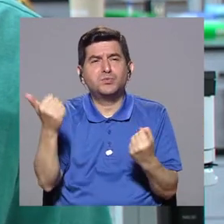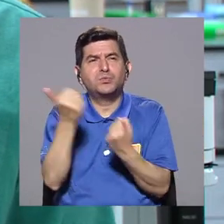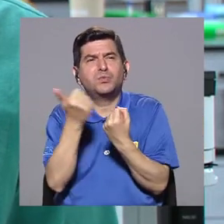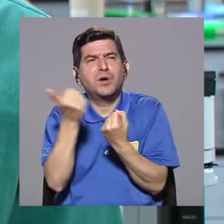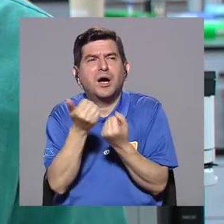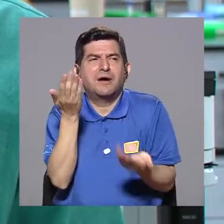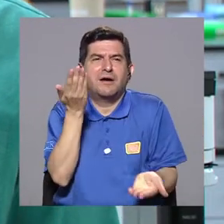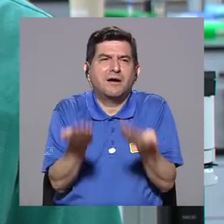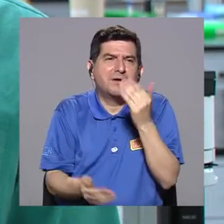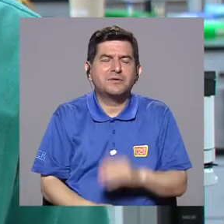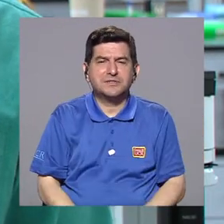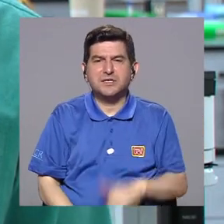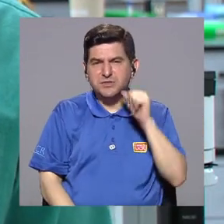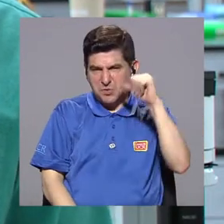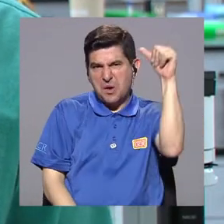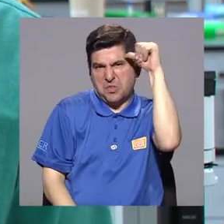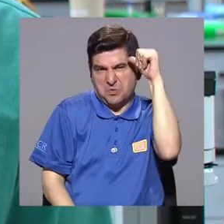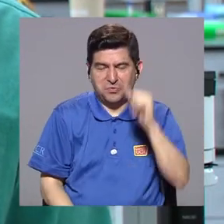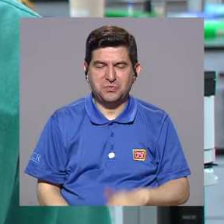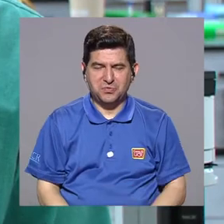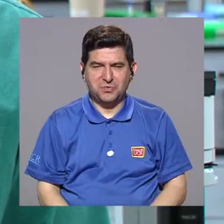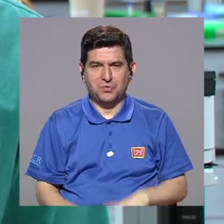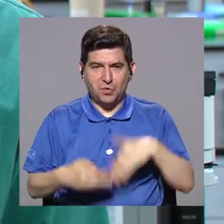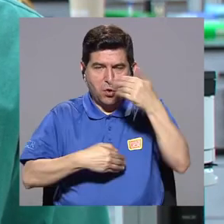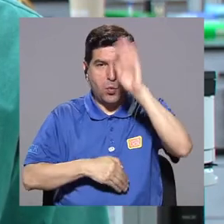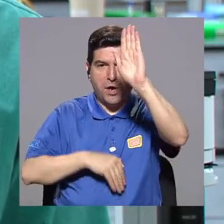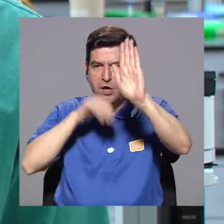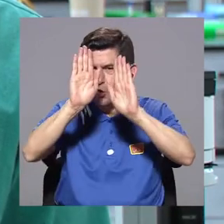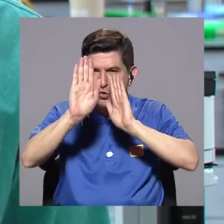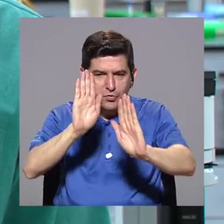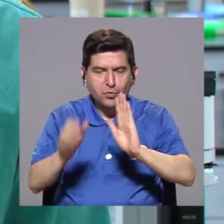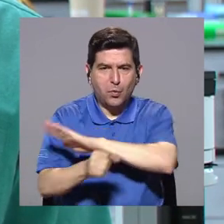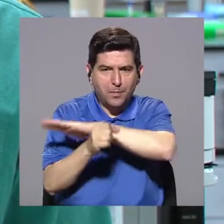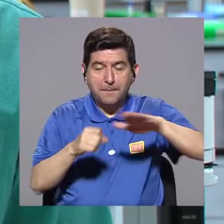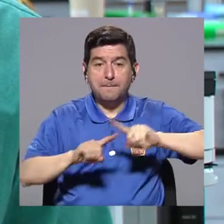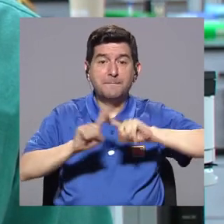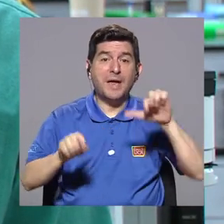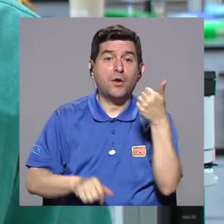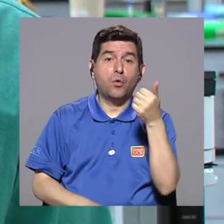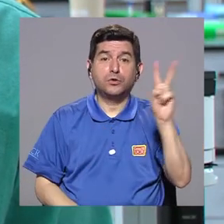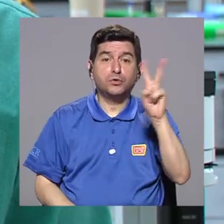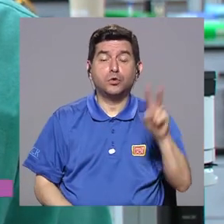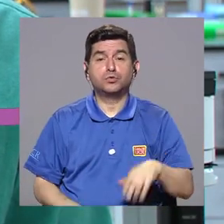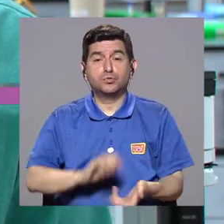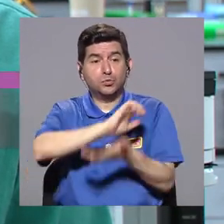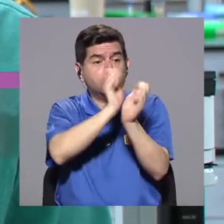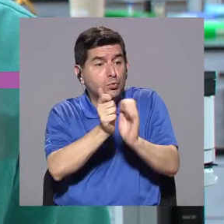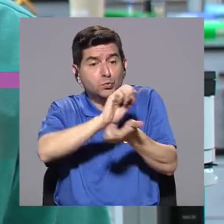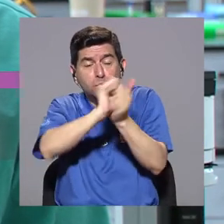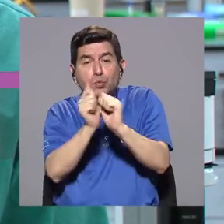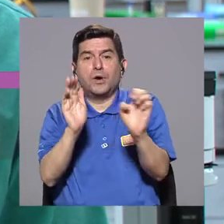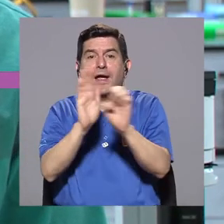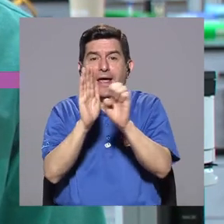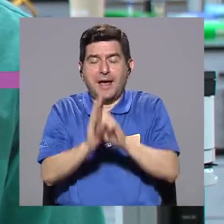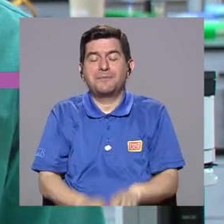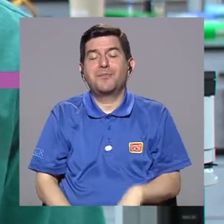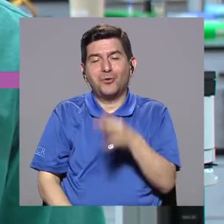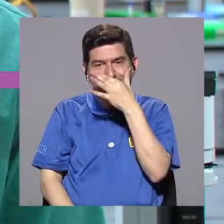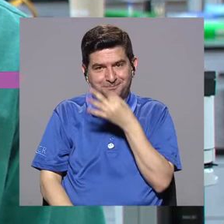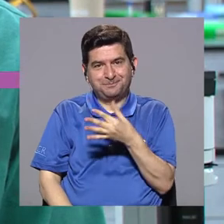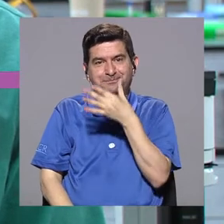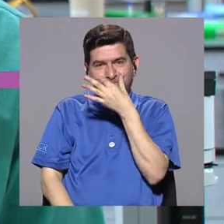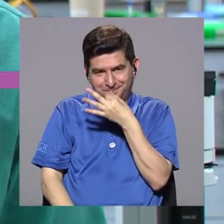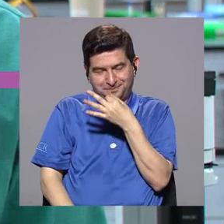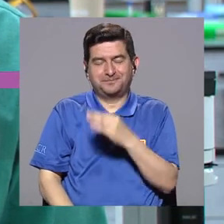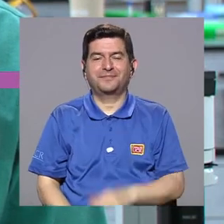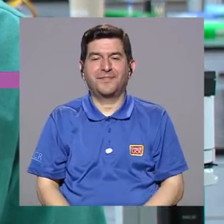ponerse un refuerzo por ahí de la edad adulta, después del esquema completo, pero hay otros virus que mutan mucho, ¿verdad? Como por ejemplo el